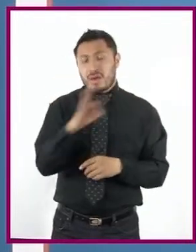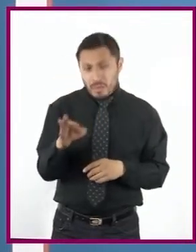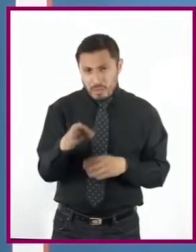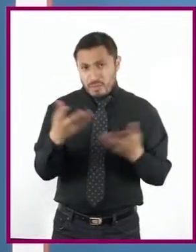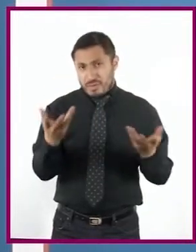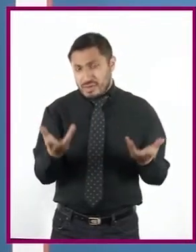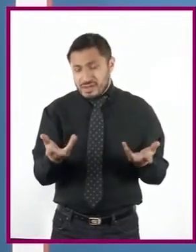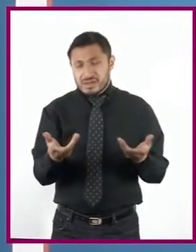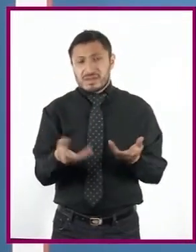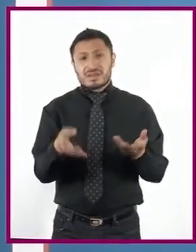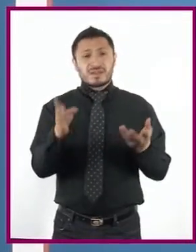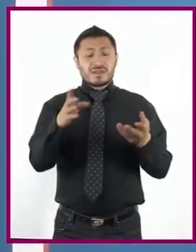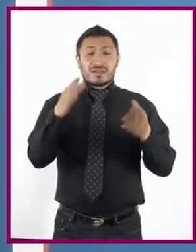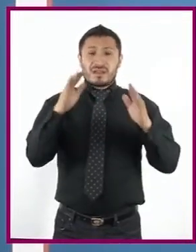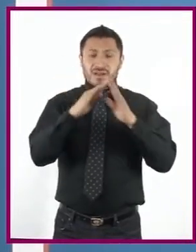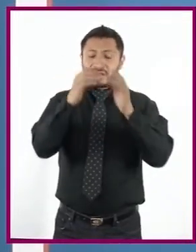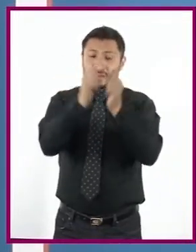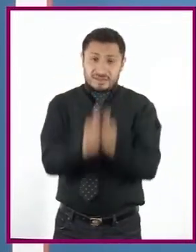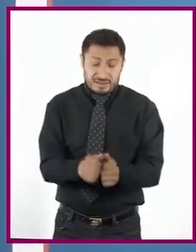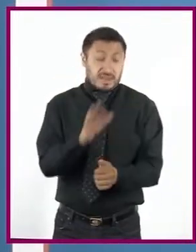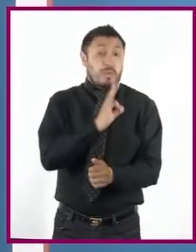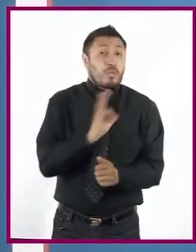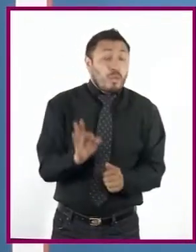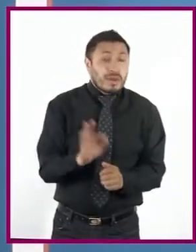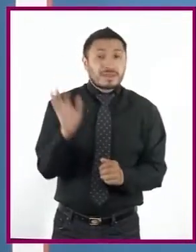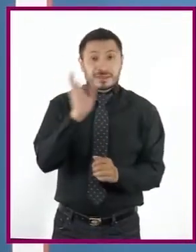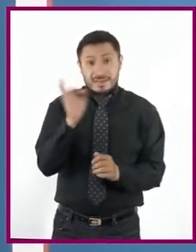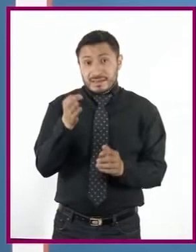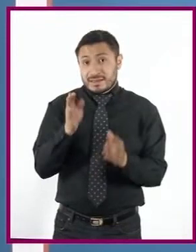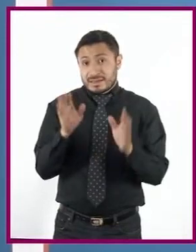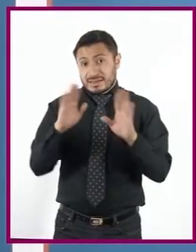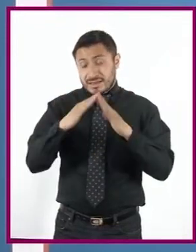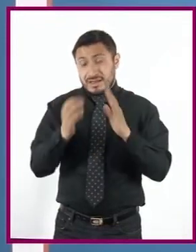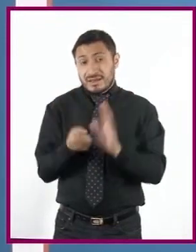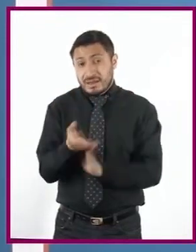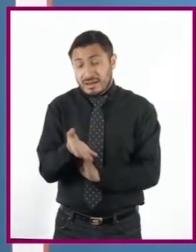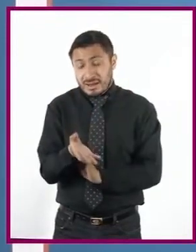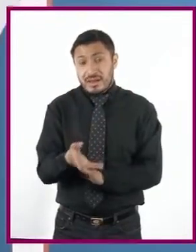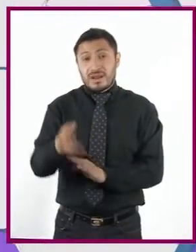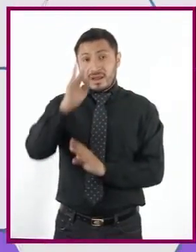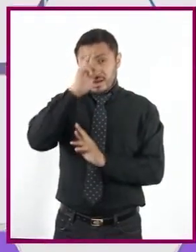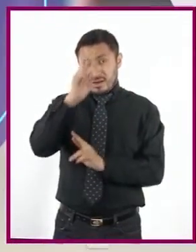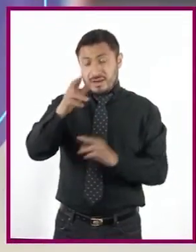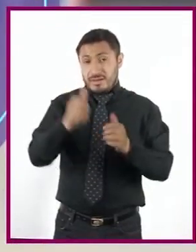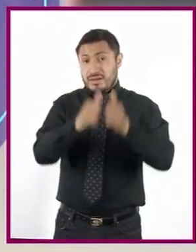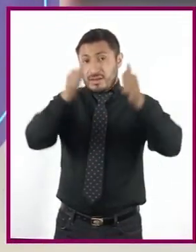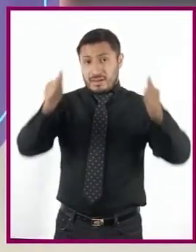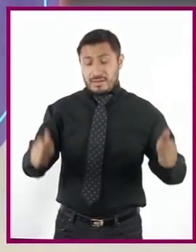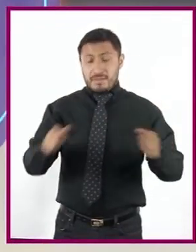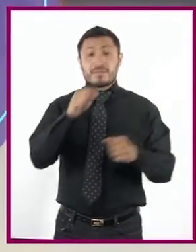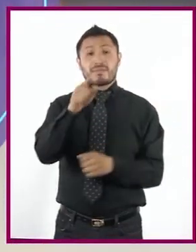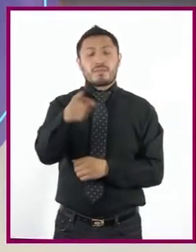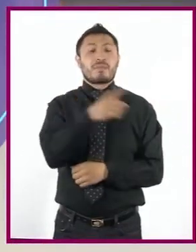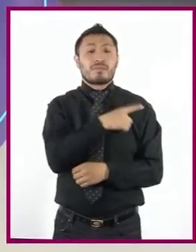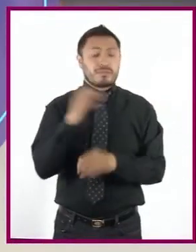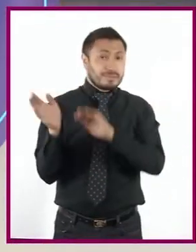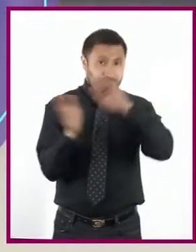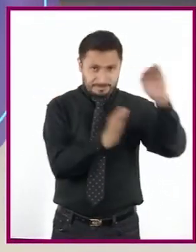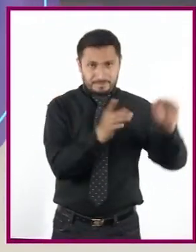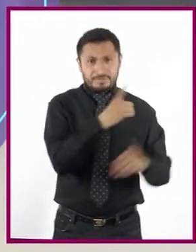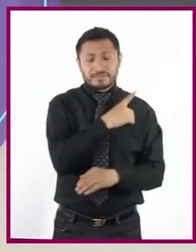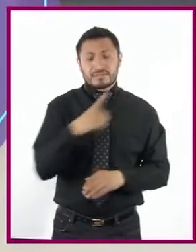posible, evitar salir de casa. Cuando lo hagan, respeten la sana distancia. Deberán tener a la mano